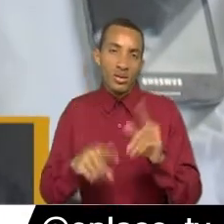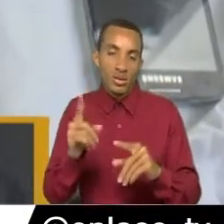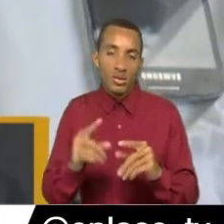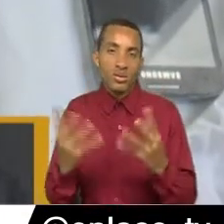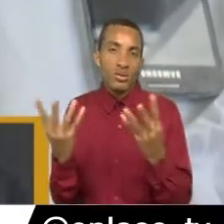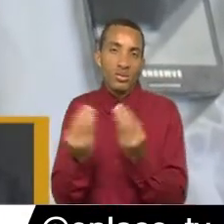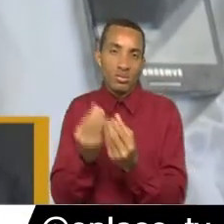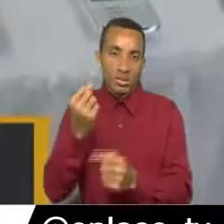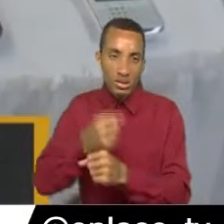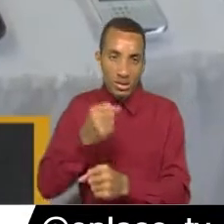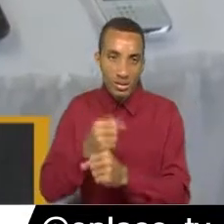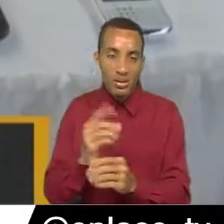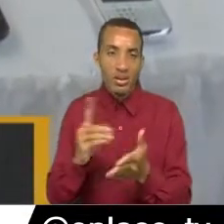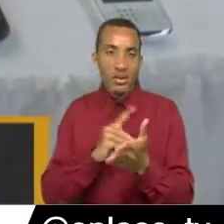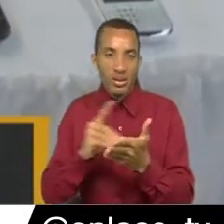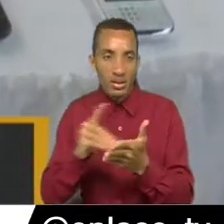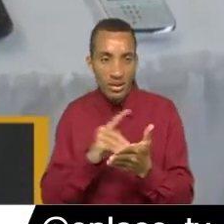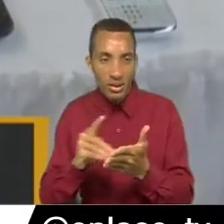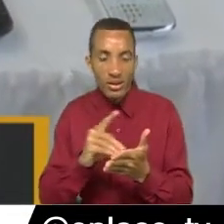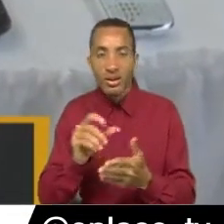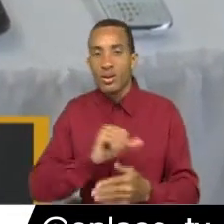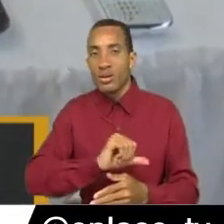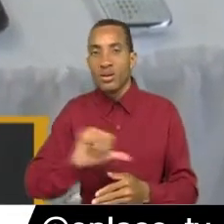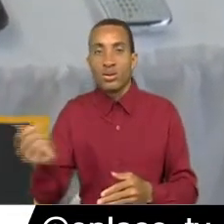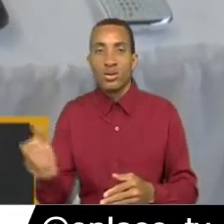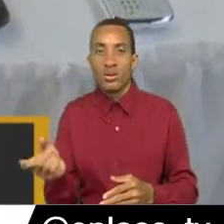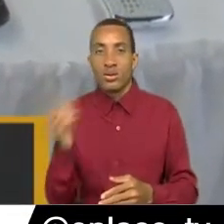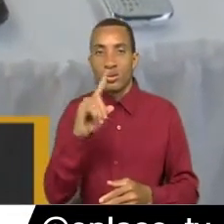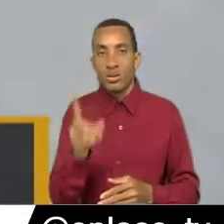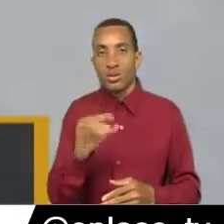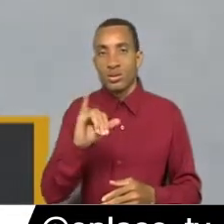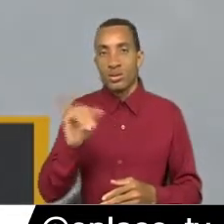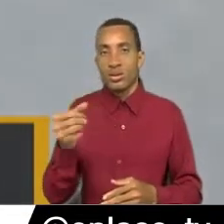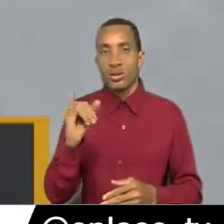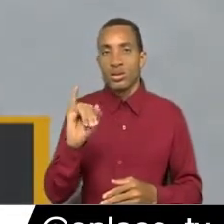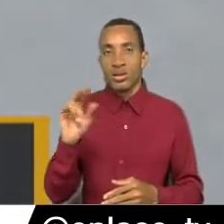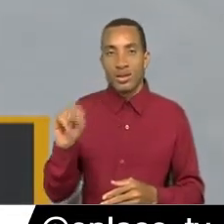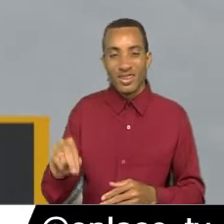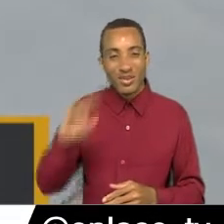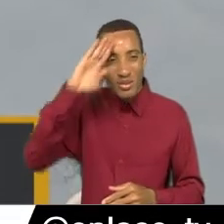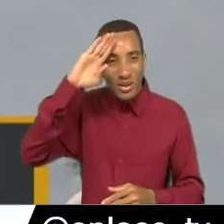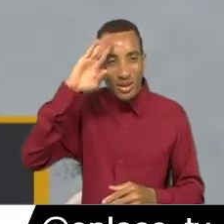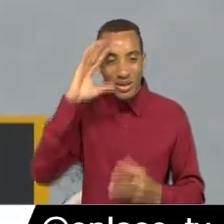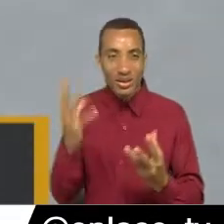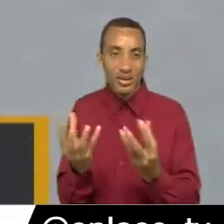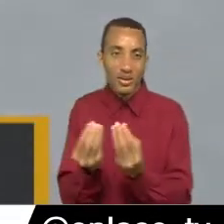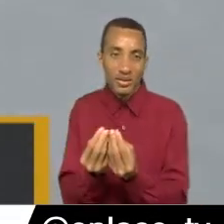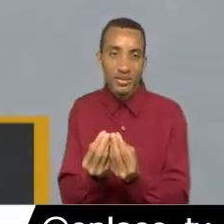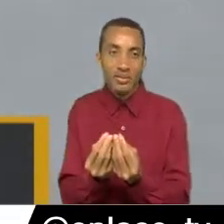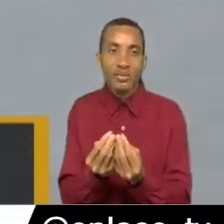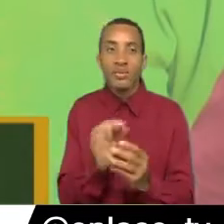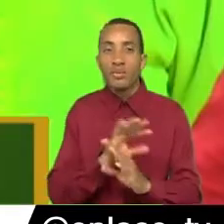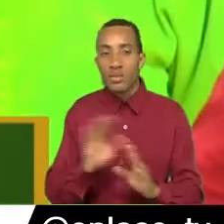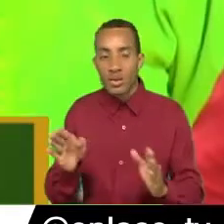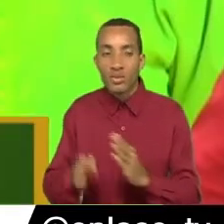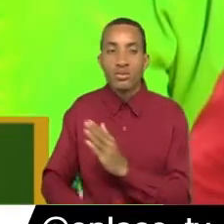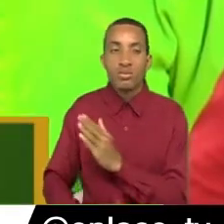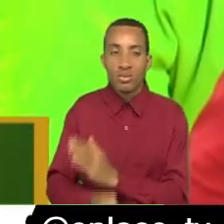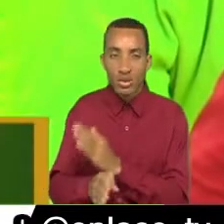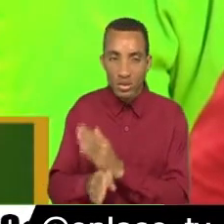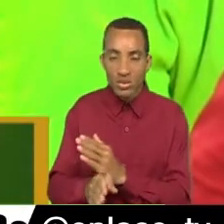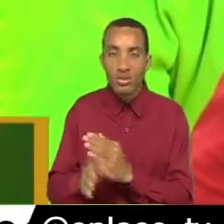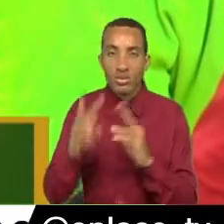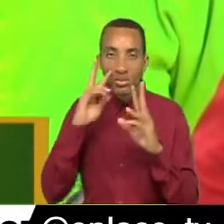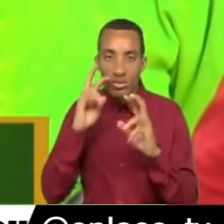de la SIJIN y están en proceso de investigación, ya que no han sido directamente en flagrancia. Sin embargo, continuamos en ese trabajo